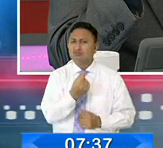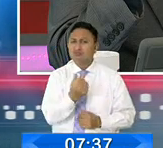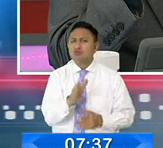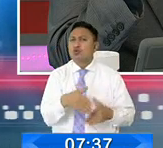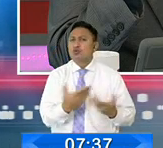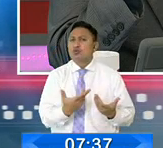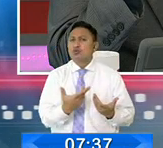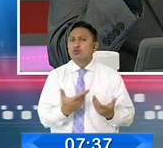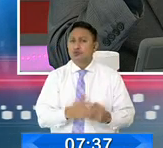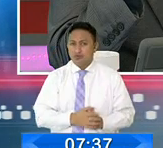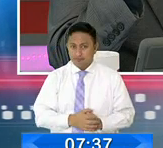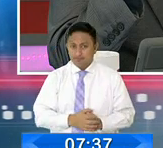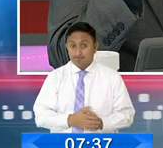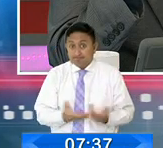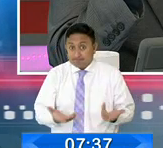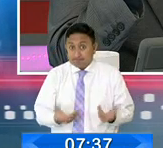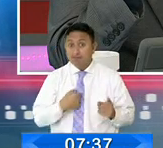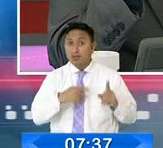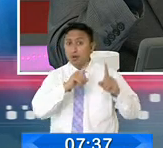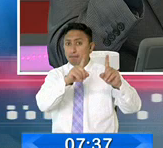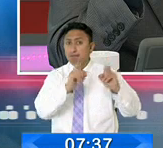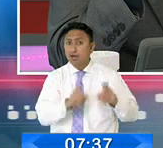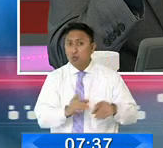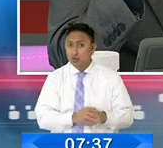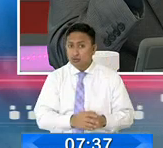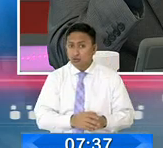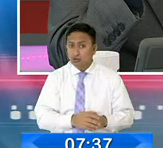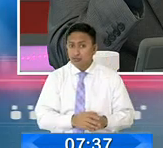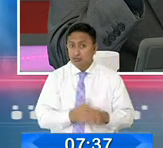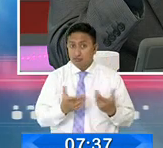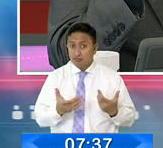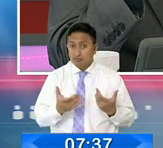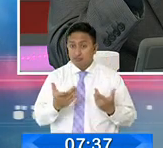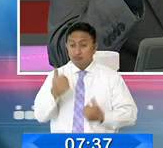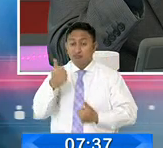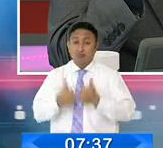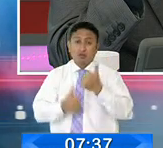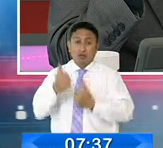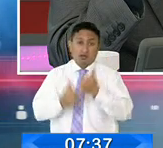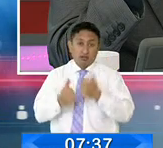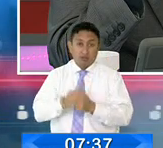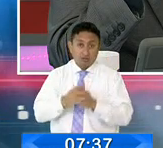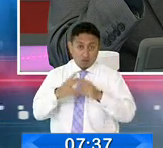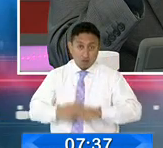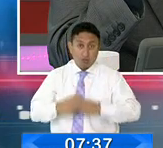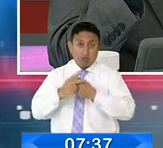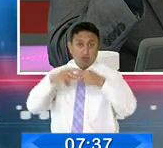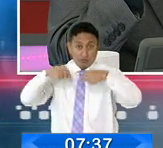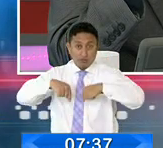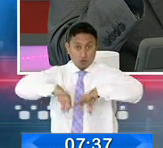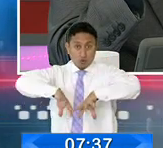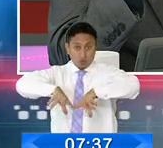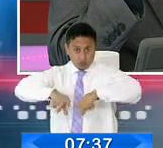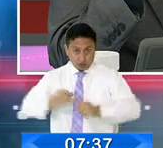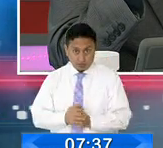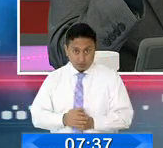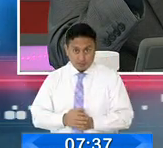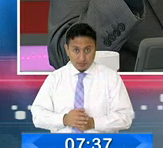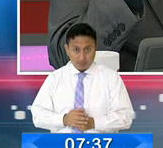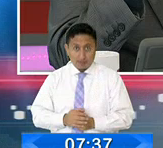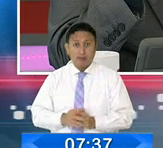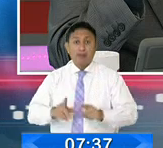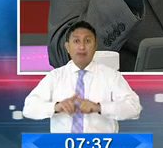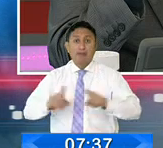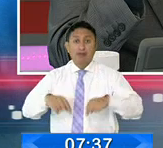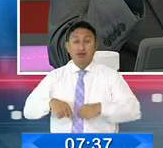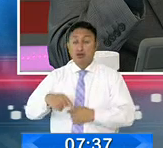esos recursos? Esa es la pregunta que tenemos que hacernos cuando los candidatos comencemos a hablar de corrupción. No solamente hay